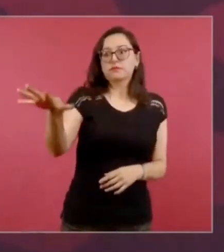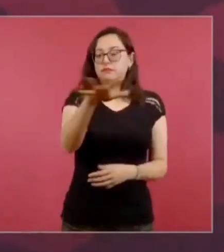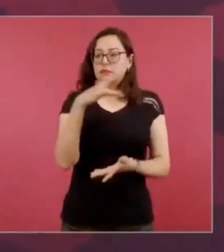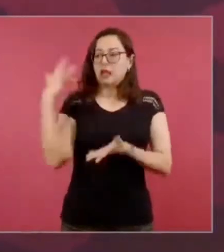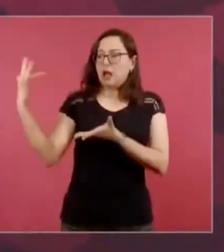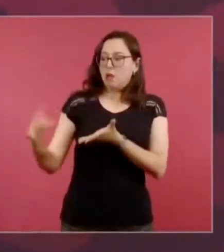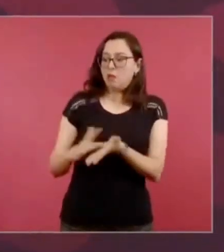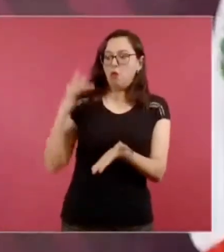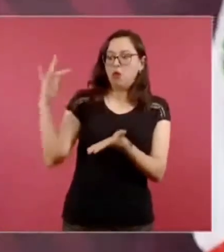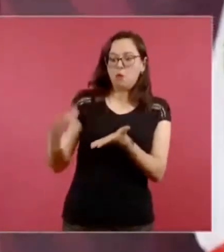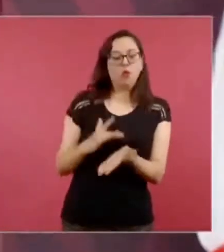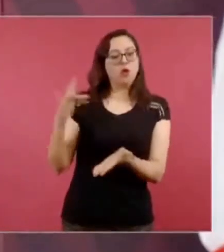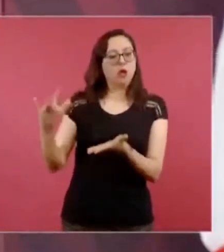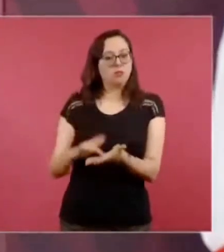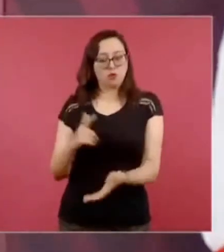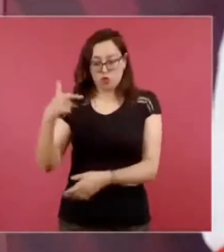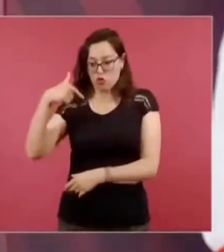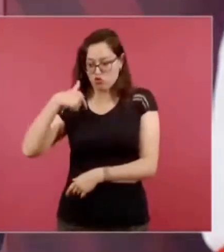tercera,